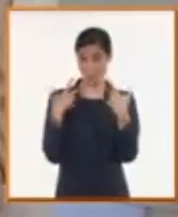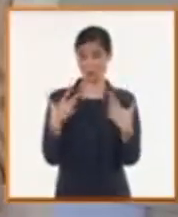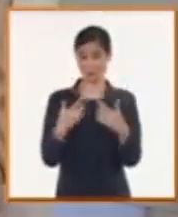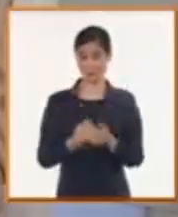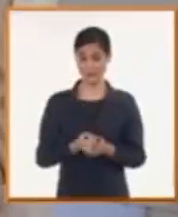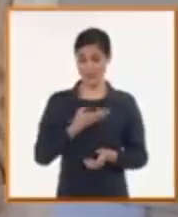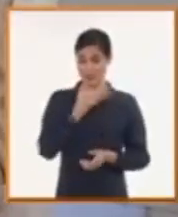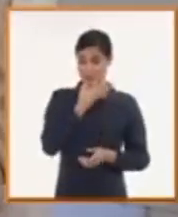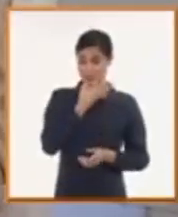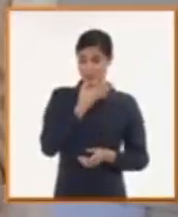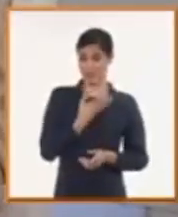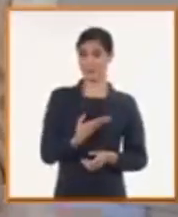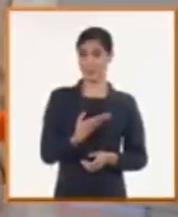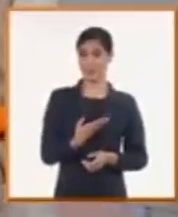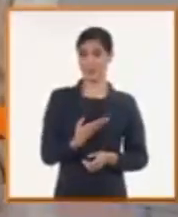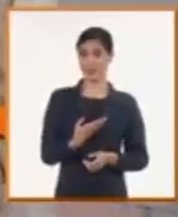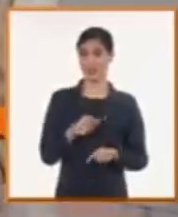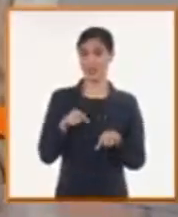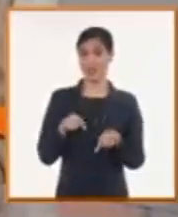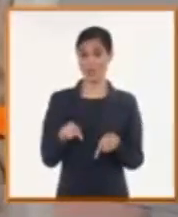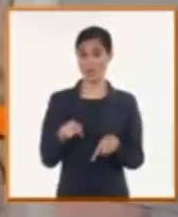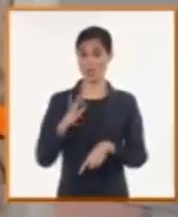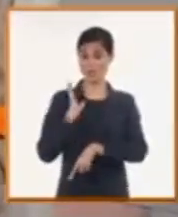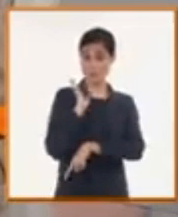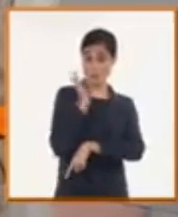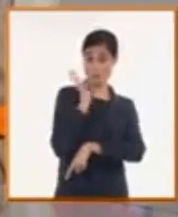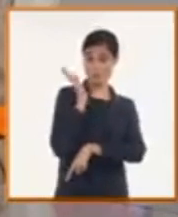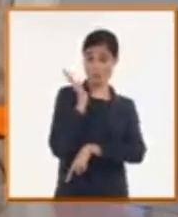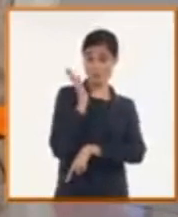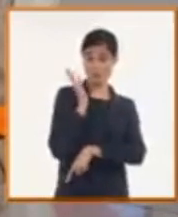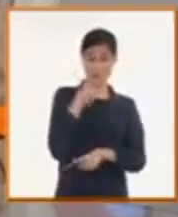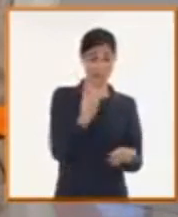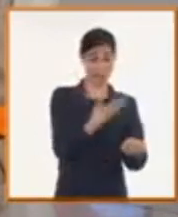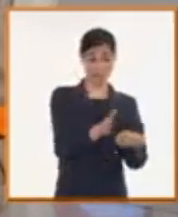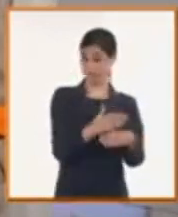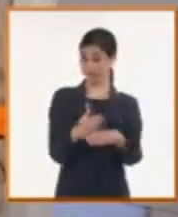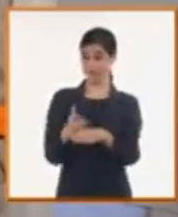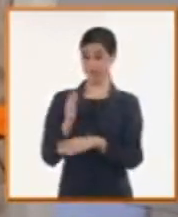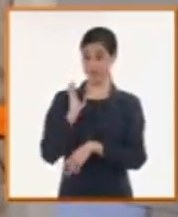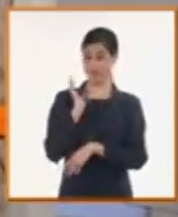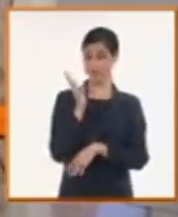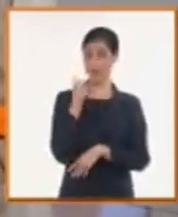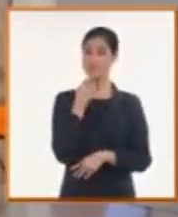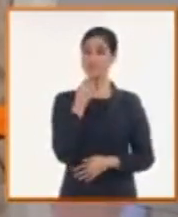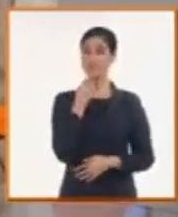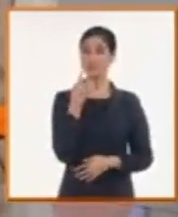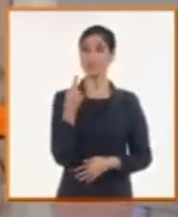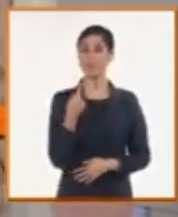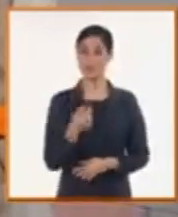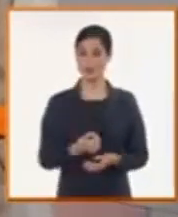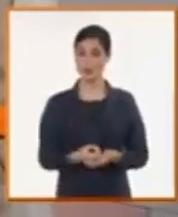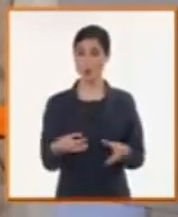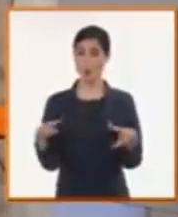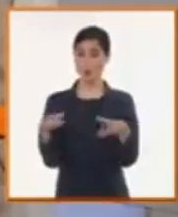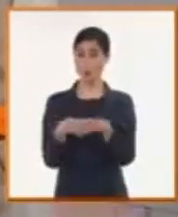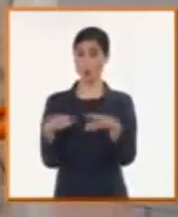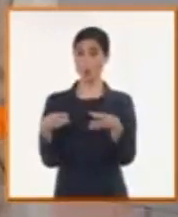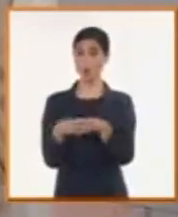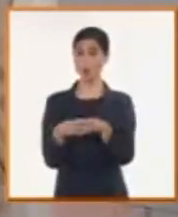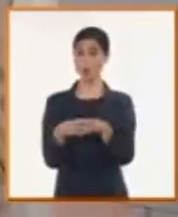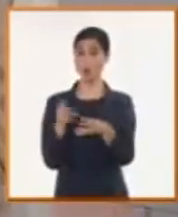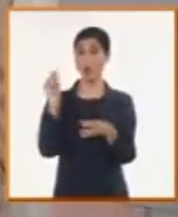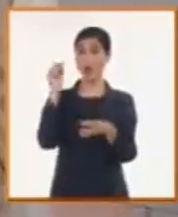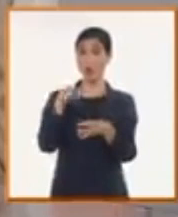en diferentes tribunas dijo que esta gran fuerza que se llegó a concentrar en la dirección principal tenía un